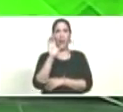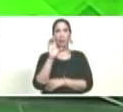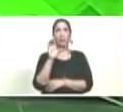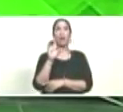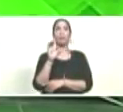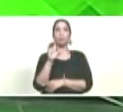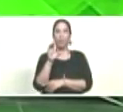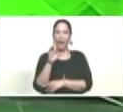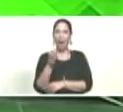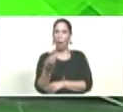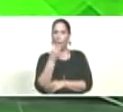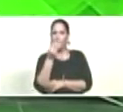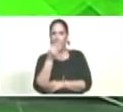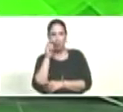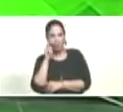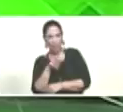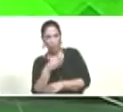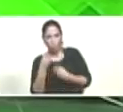rubro.